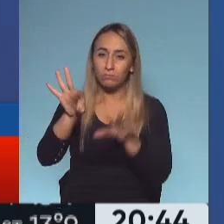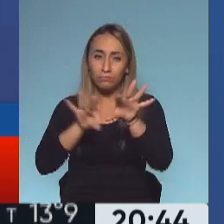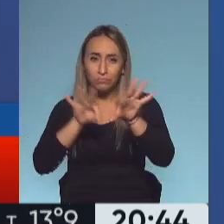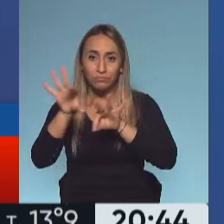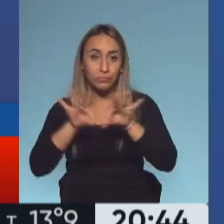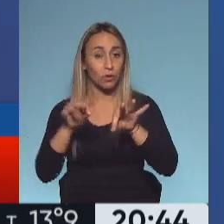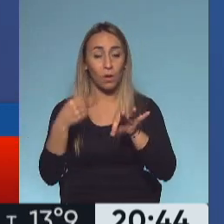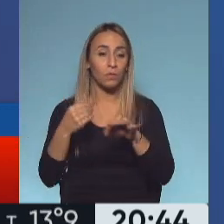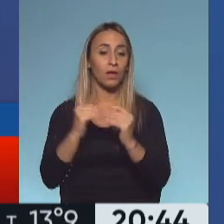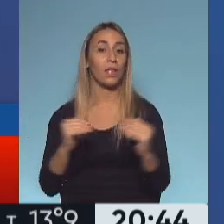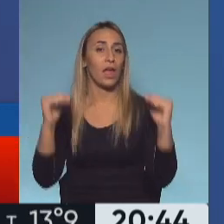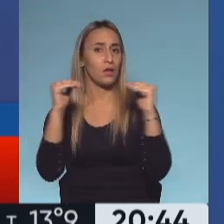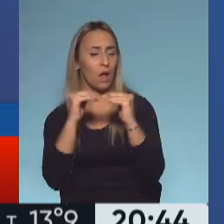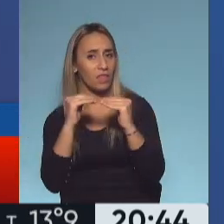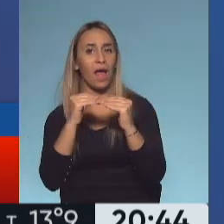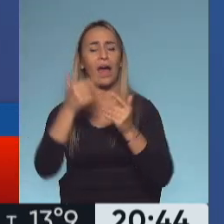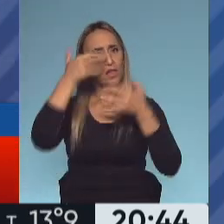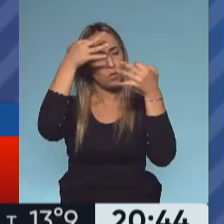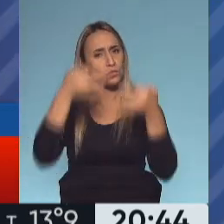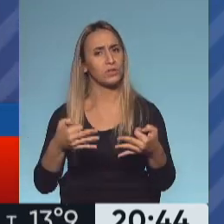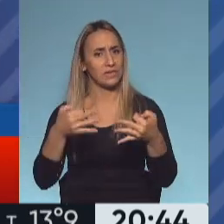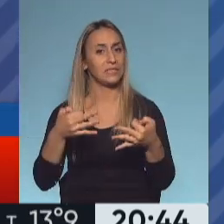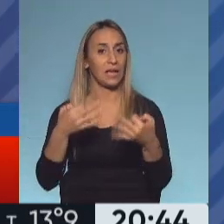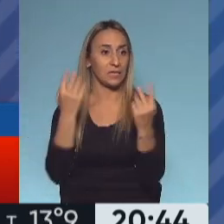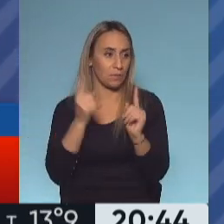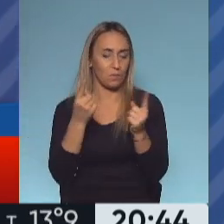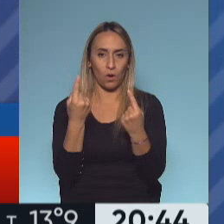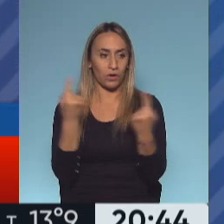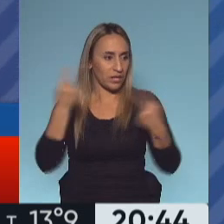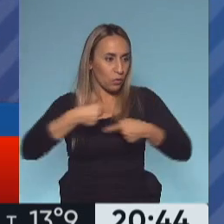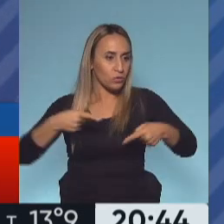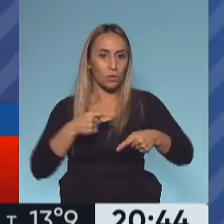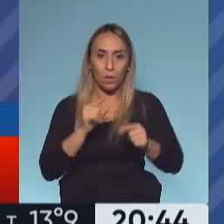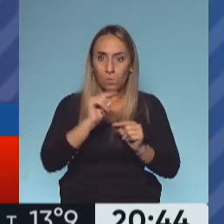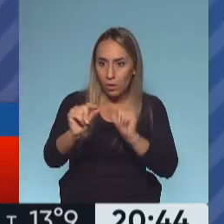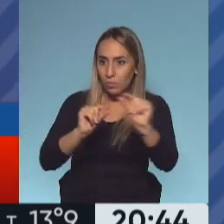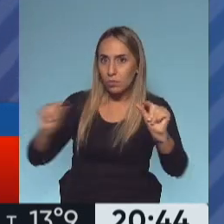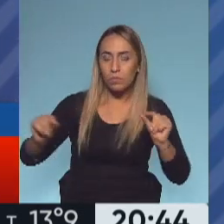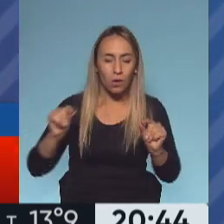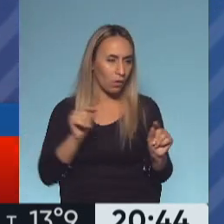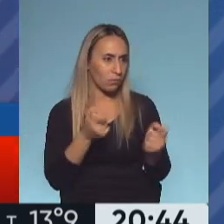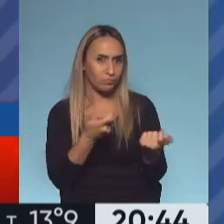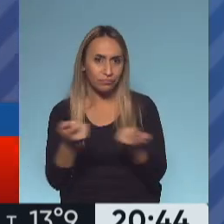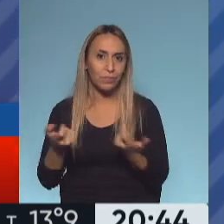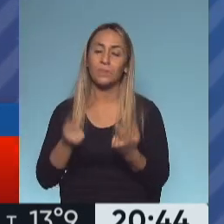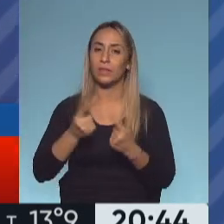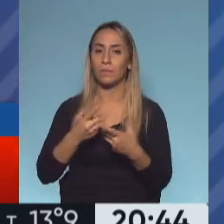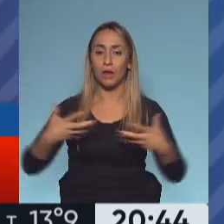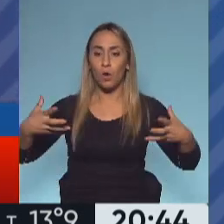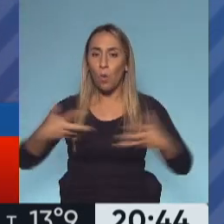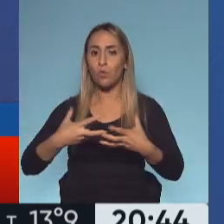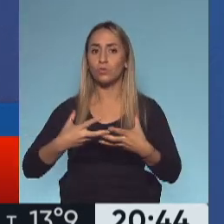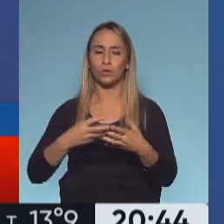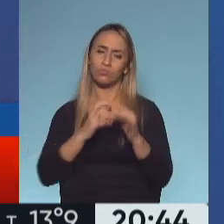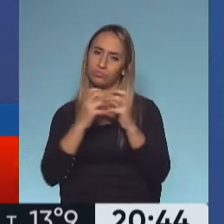de equidad, de justicia, en la distribución de recursos y también tratar de tomar decisiones colectivas. Lo que tratamos